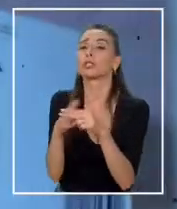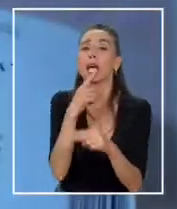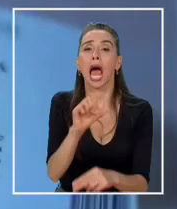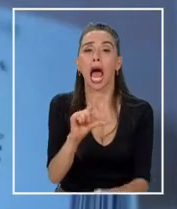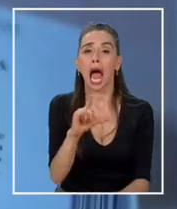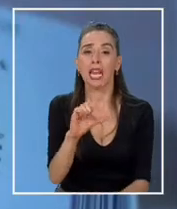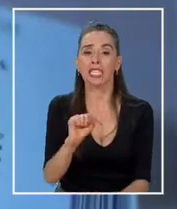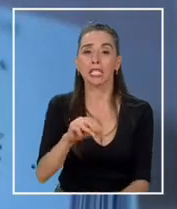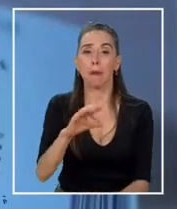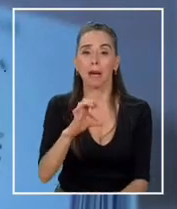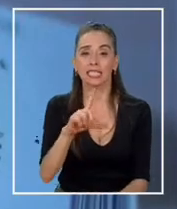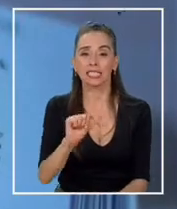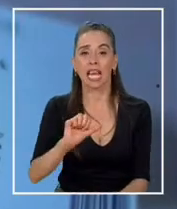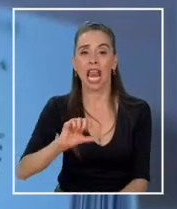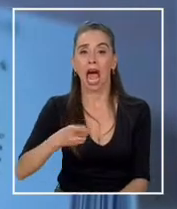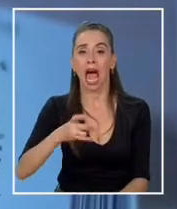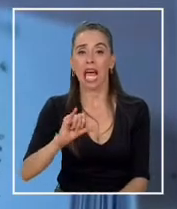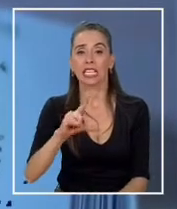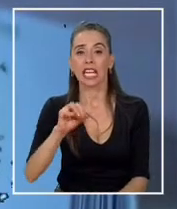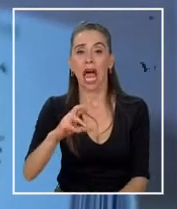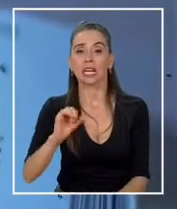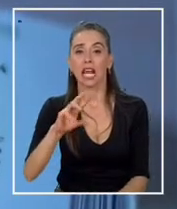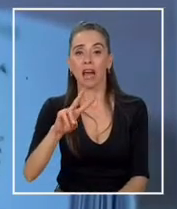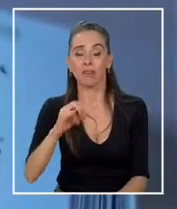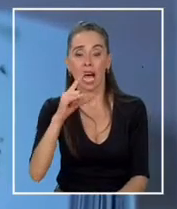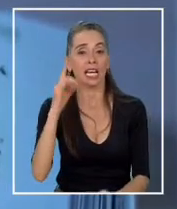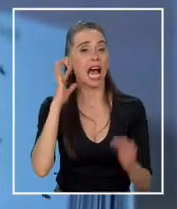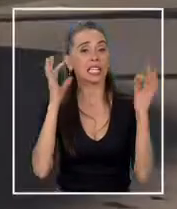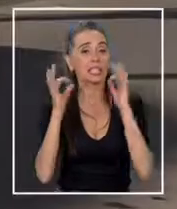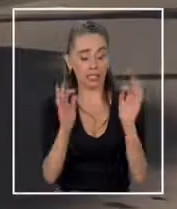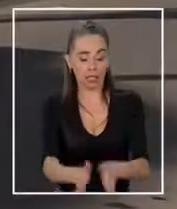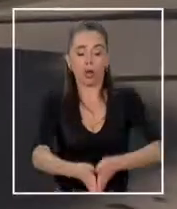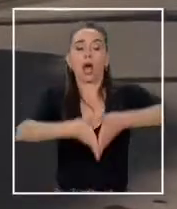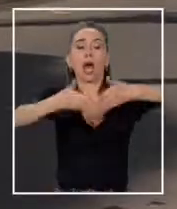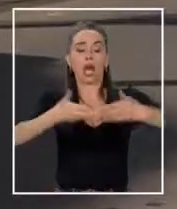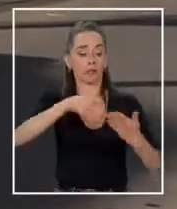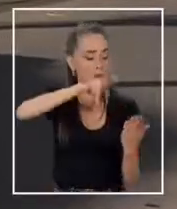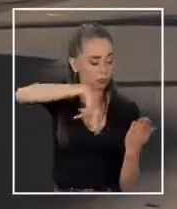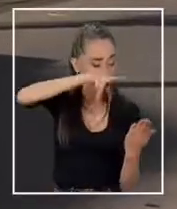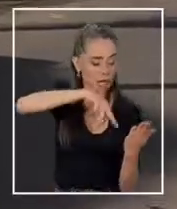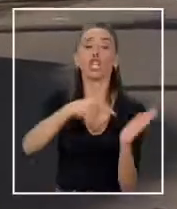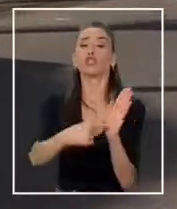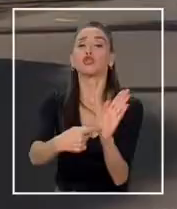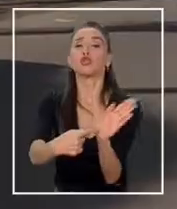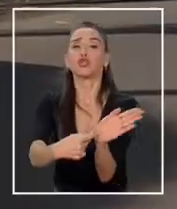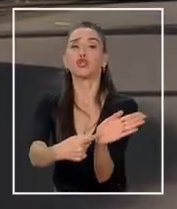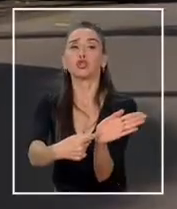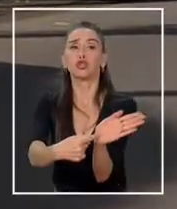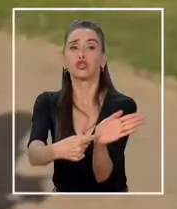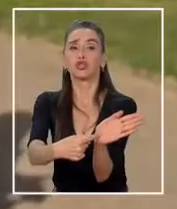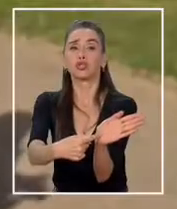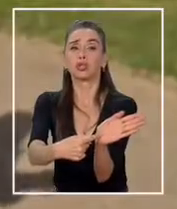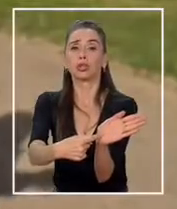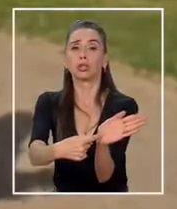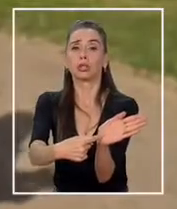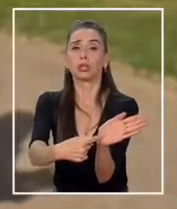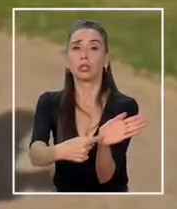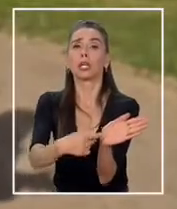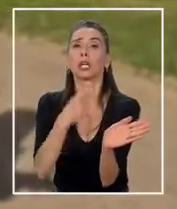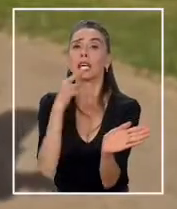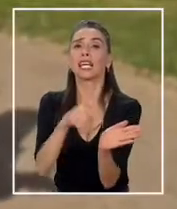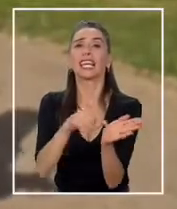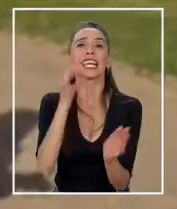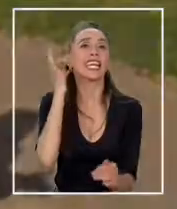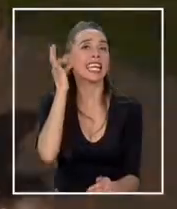dijo, Alicia Marcela Aguilar Carvajal. Y la señora abre el libro y empieza a buscar. Ah, sí, aquí está, le dijo. Sí, le